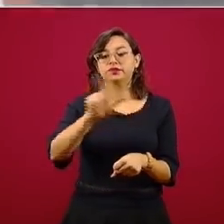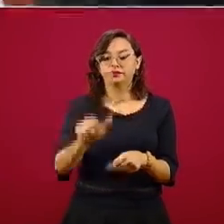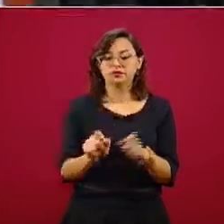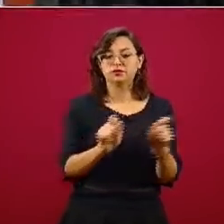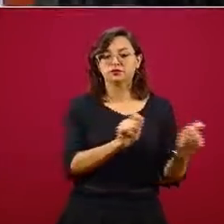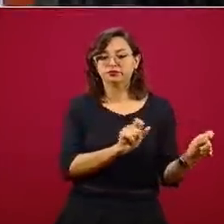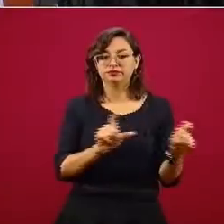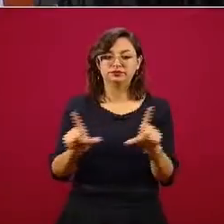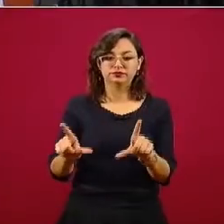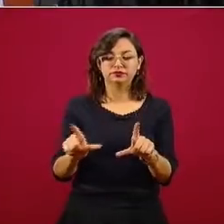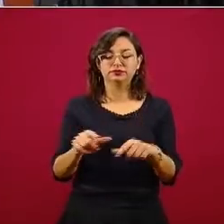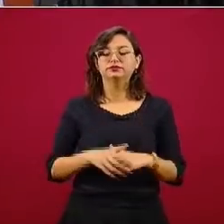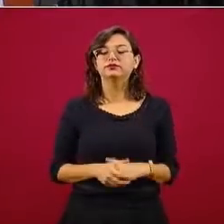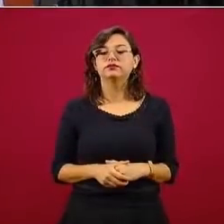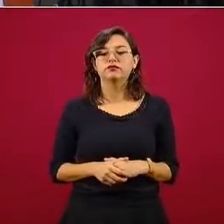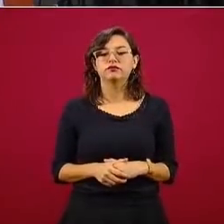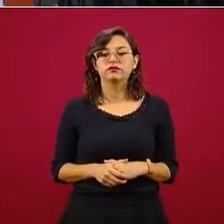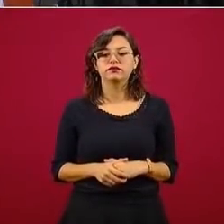siguiente,